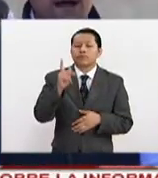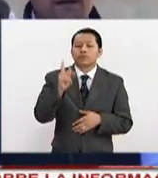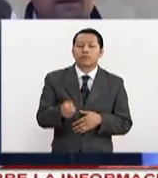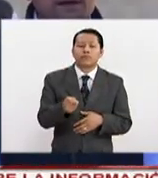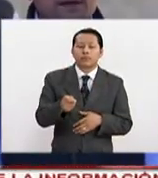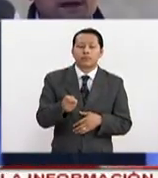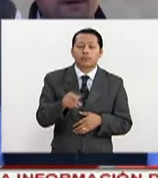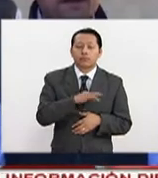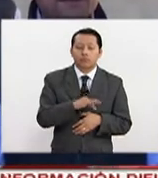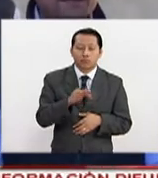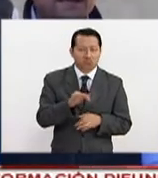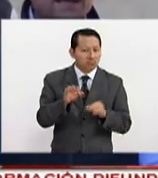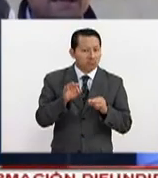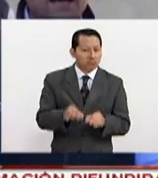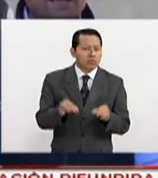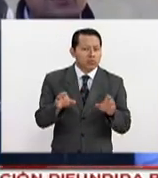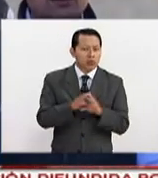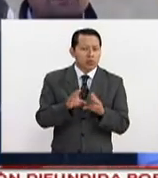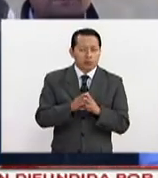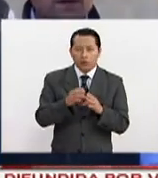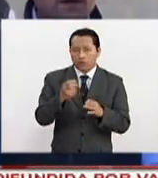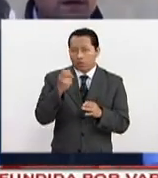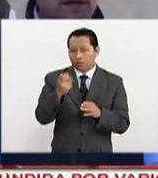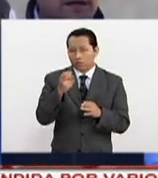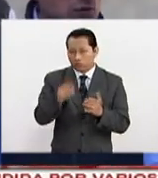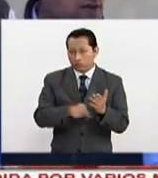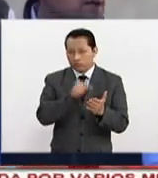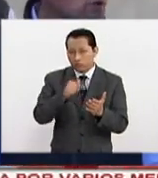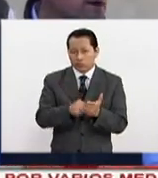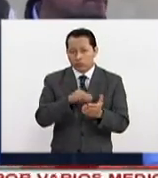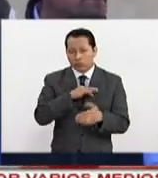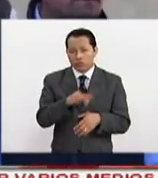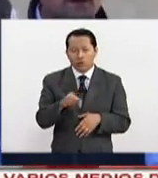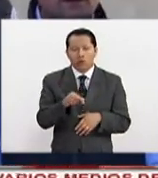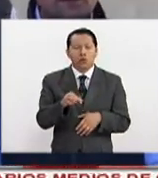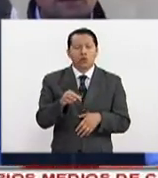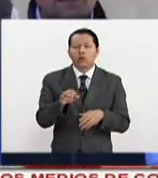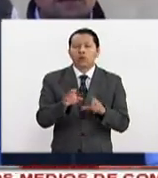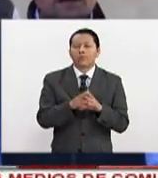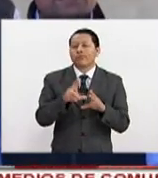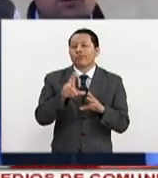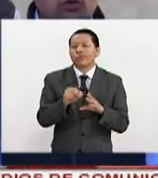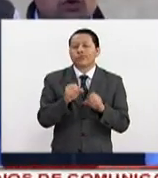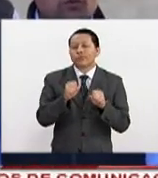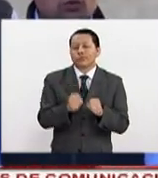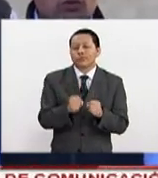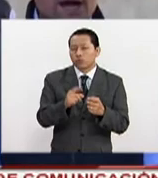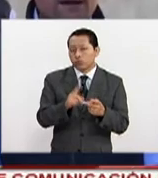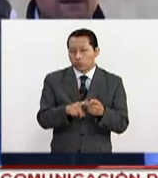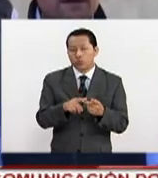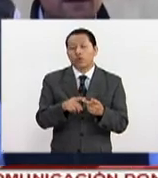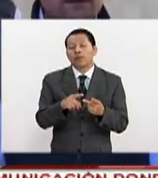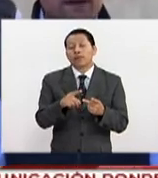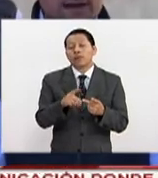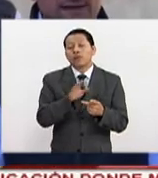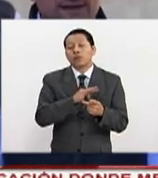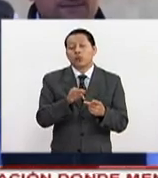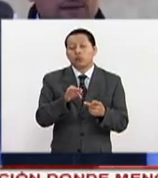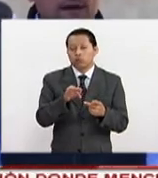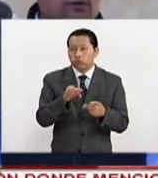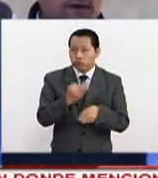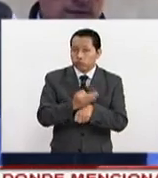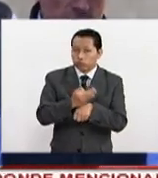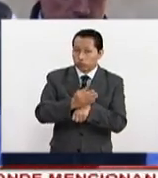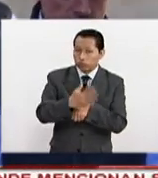Dejar ya definitivamente esta instalación que no es segura Y segundo, buscar de manera